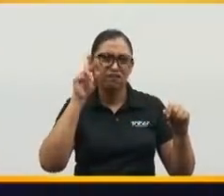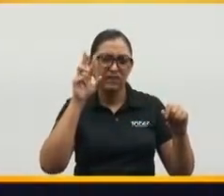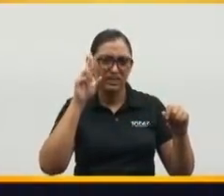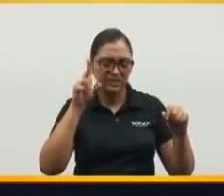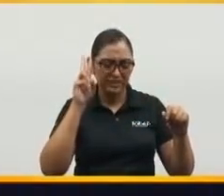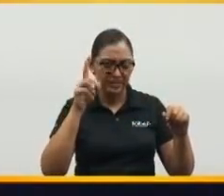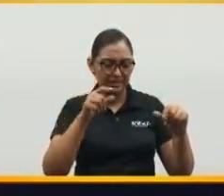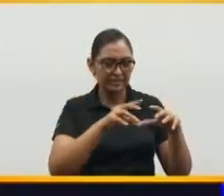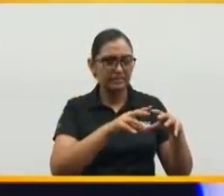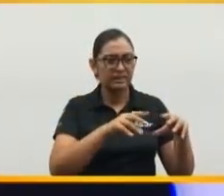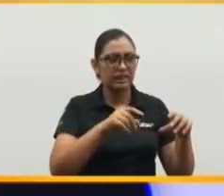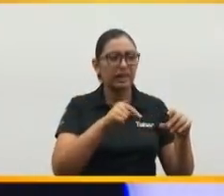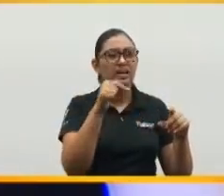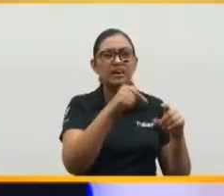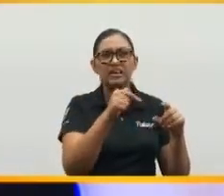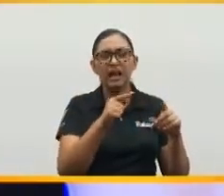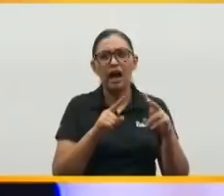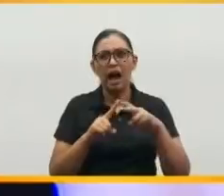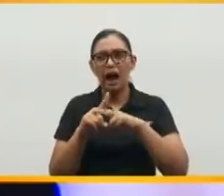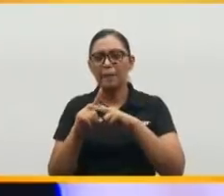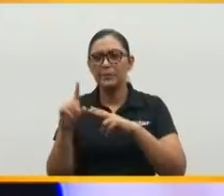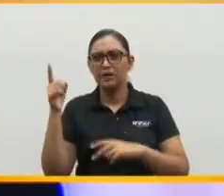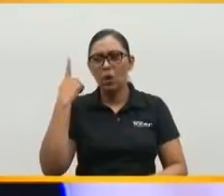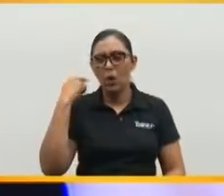Y apareció un hombre que trabajaba en el lugar.